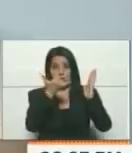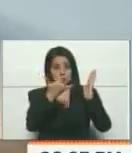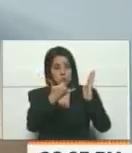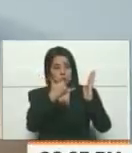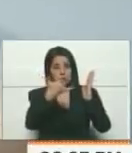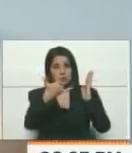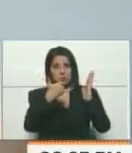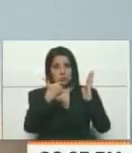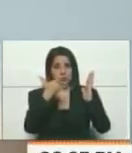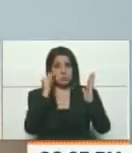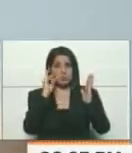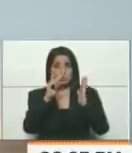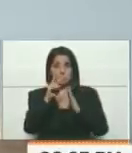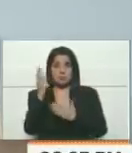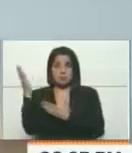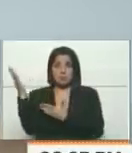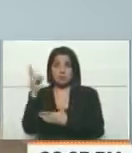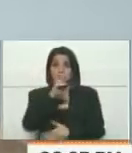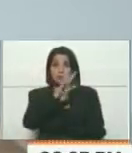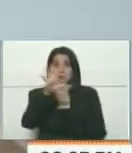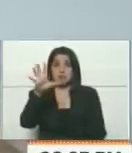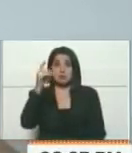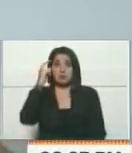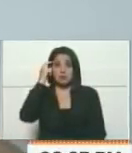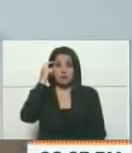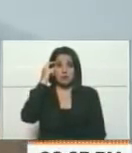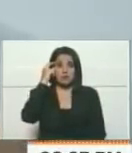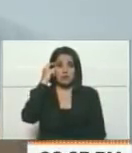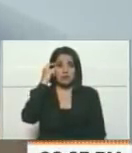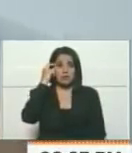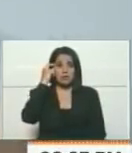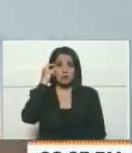A los 25 días del... Ahora sí nos jodimos.